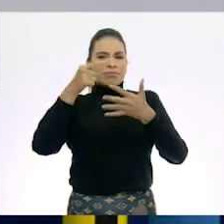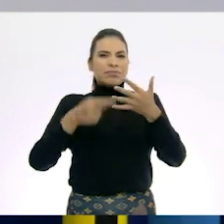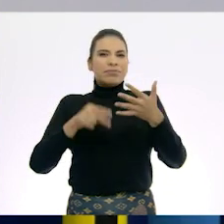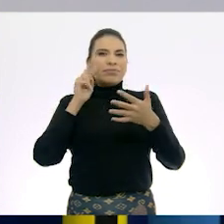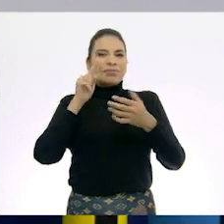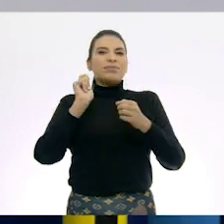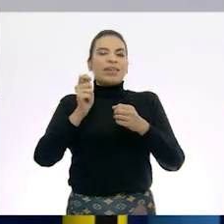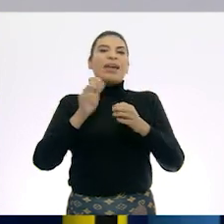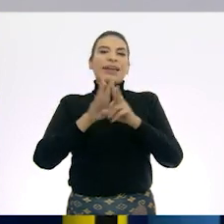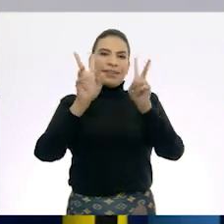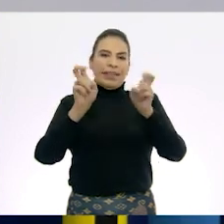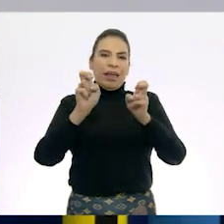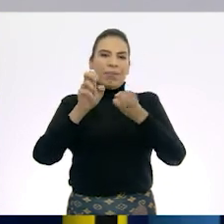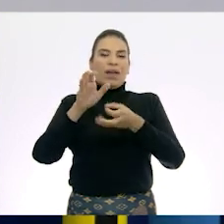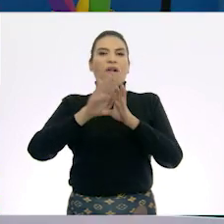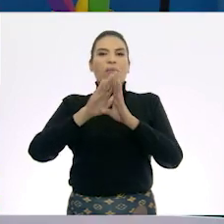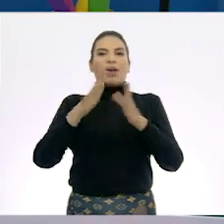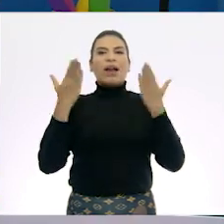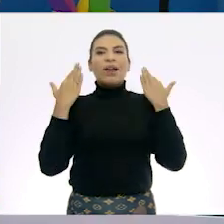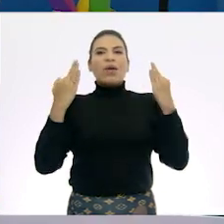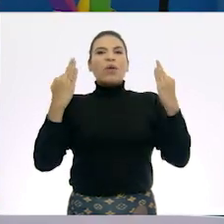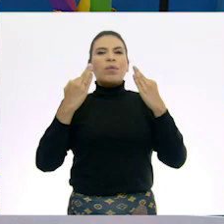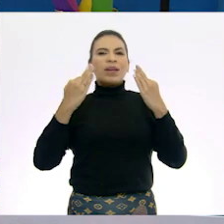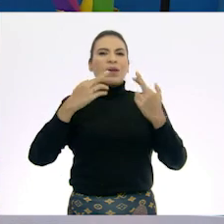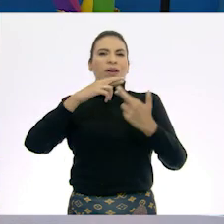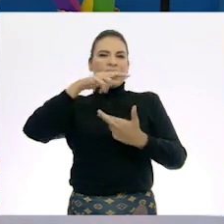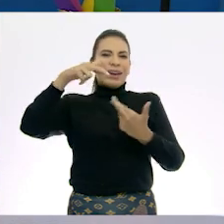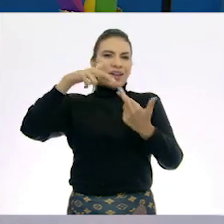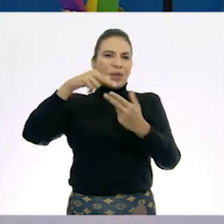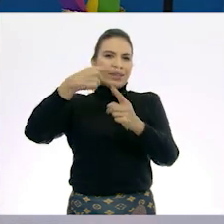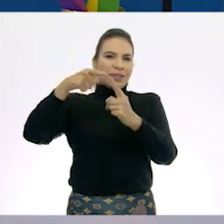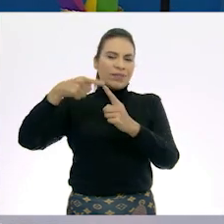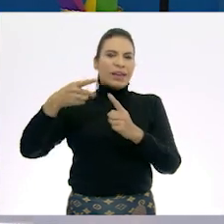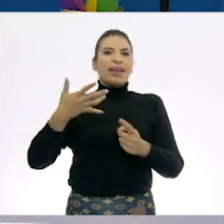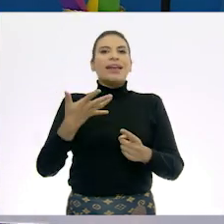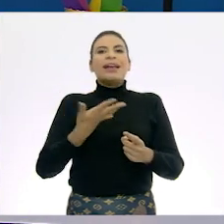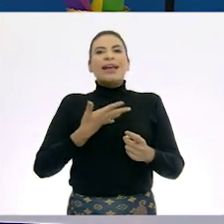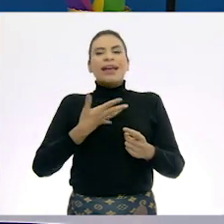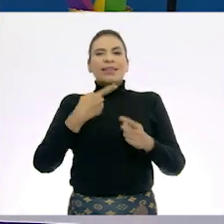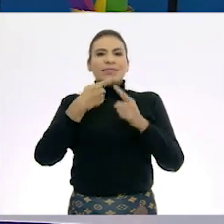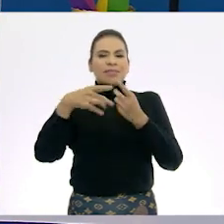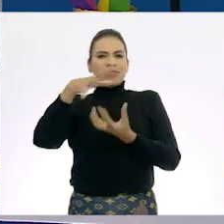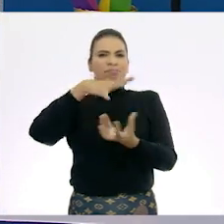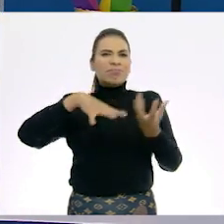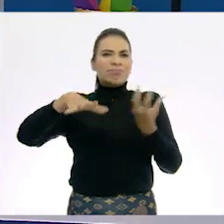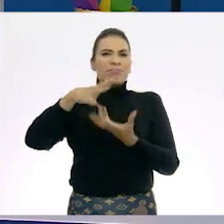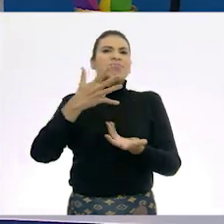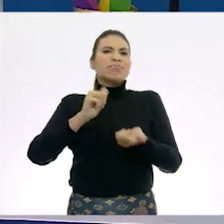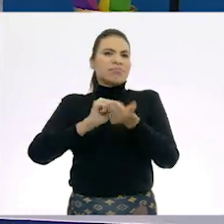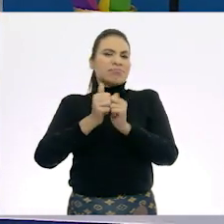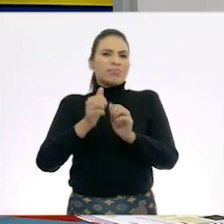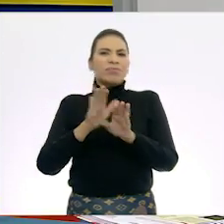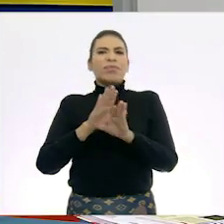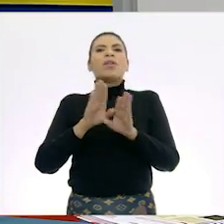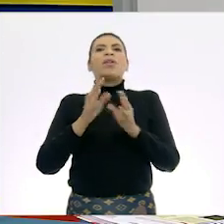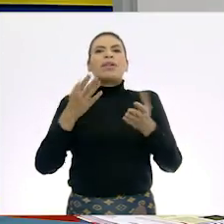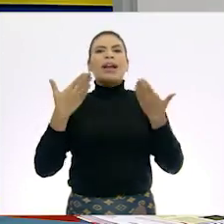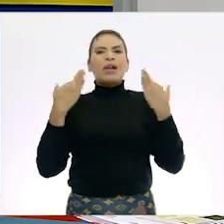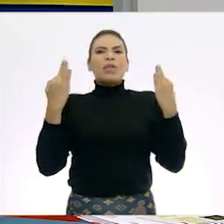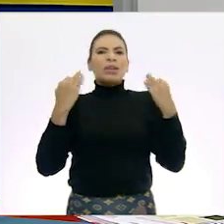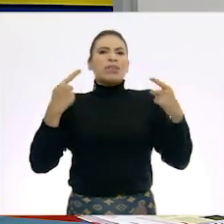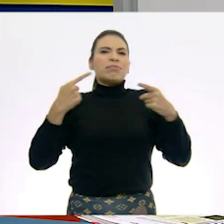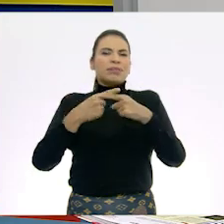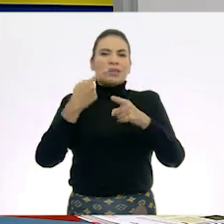los climas y las regiones que teníamos. ¿Y qué factores las condicionaban? También hablamos de